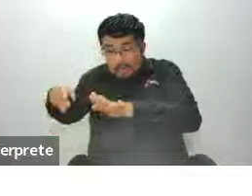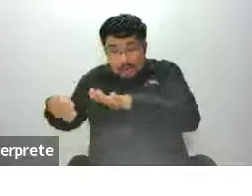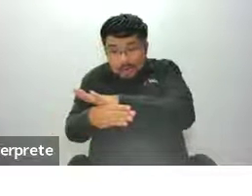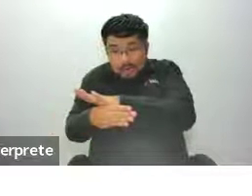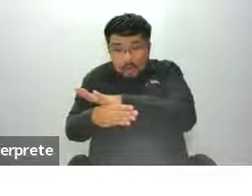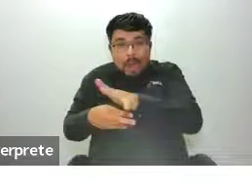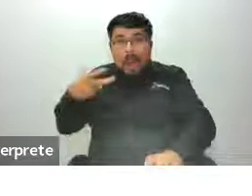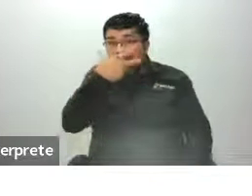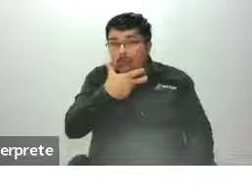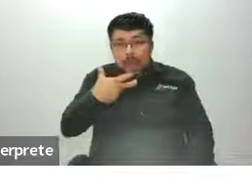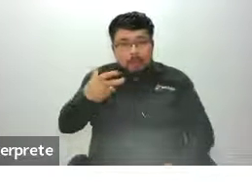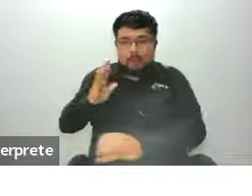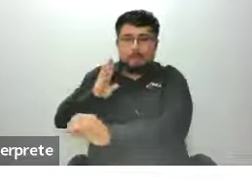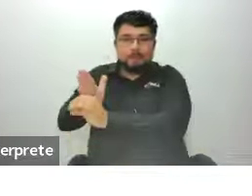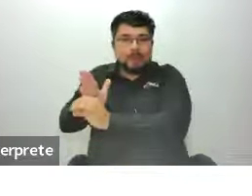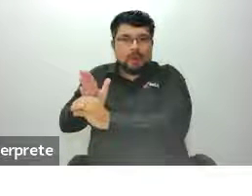¿cierto?